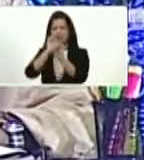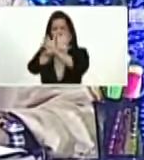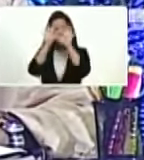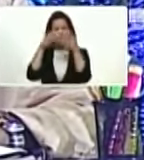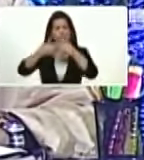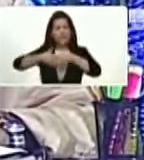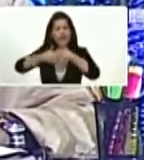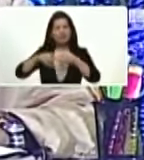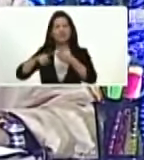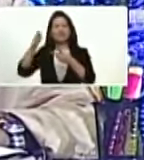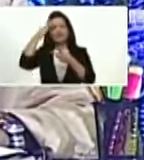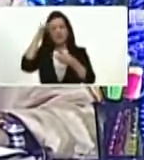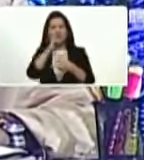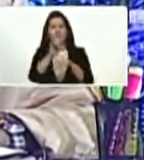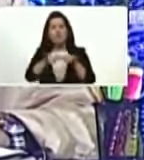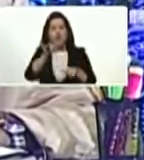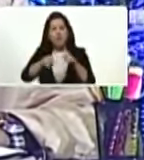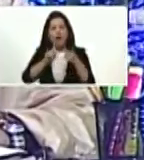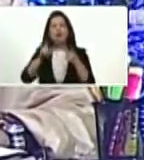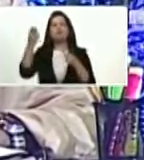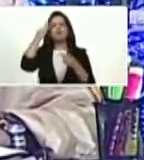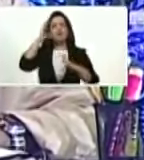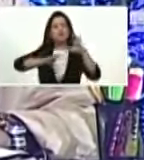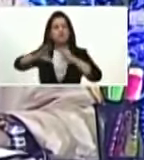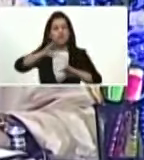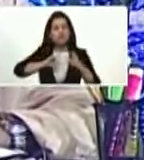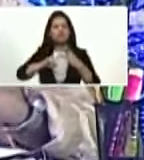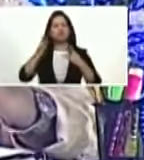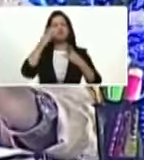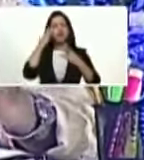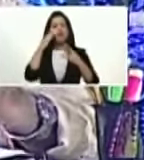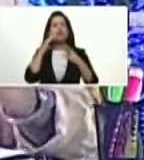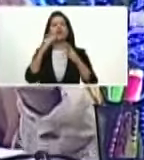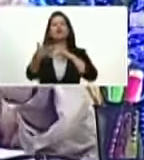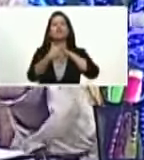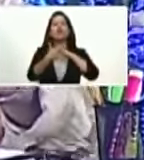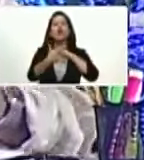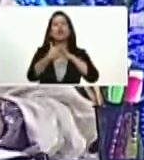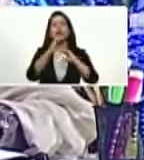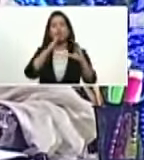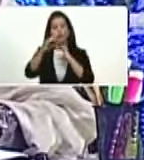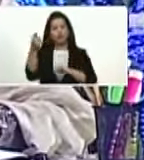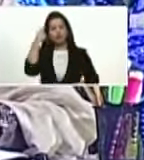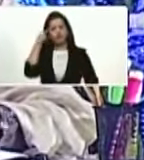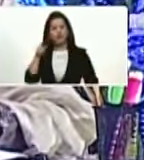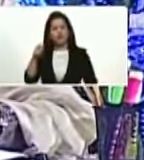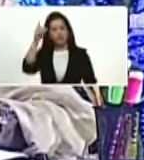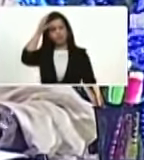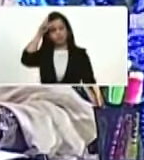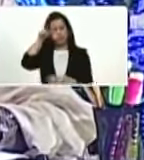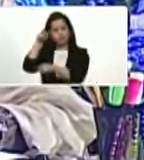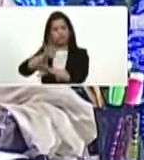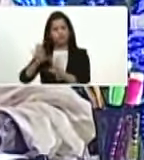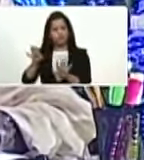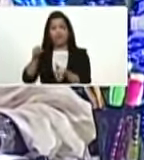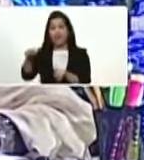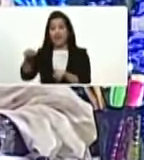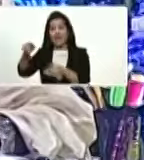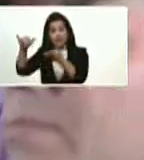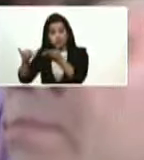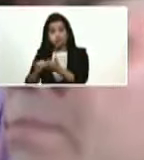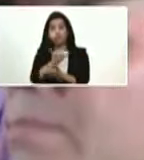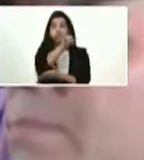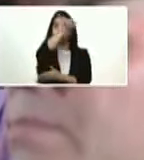informática, la ciencia, la comunicación, las telecomunicaciones, ¿verdad? Al máximo nivel. Ahorita va partiendo para